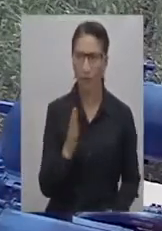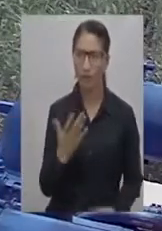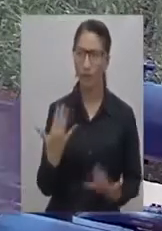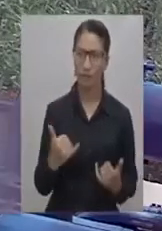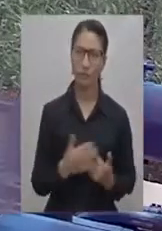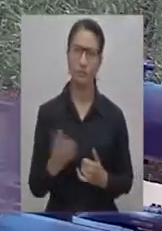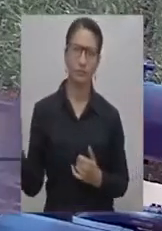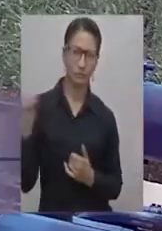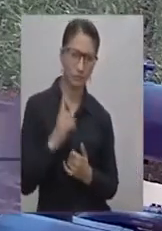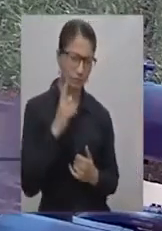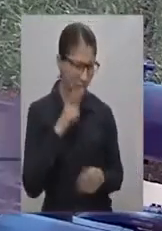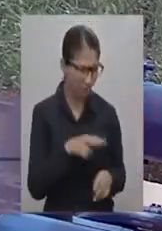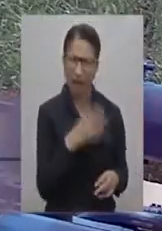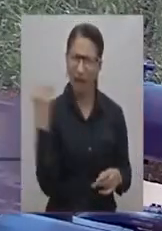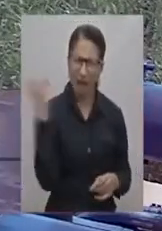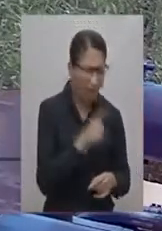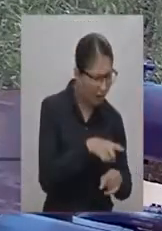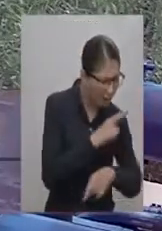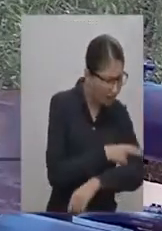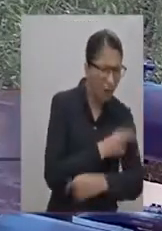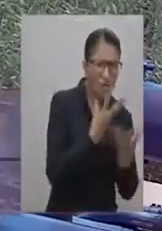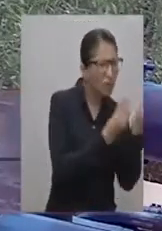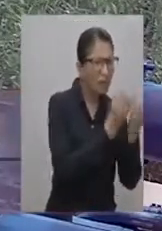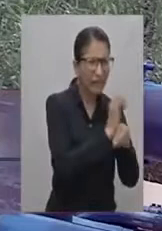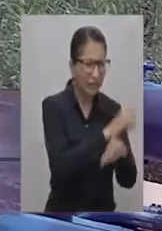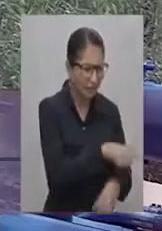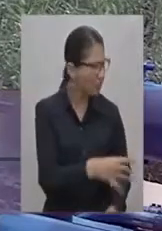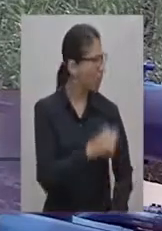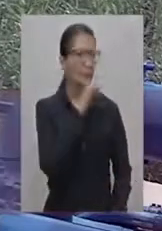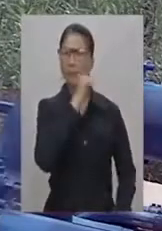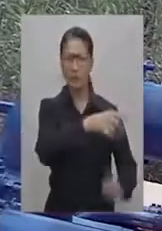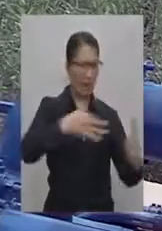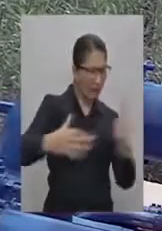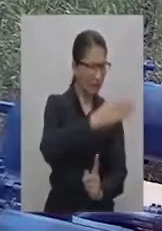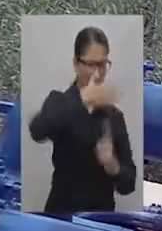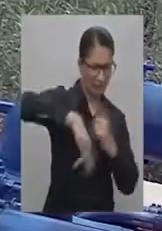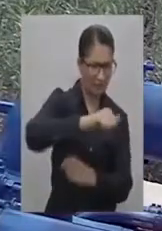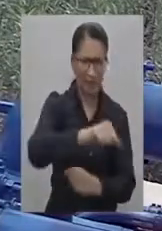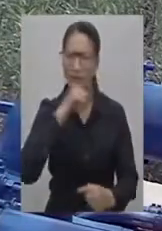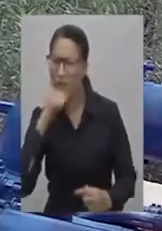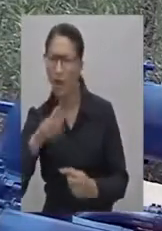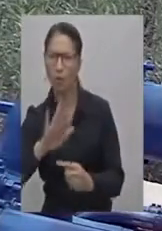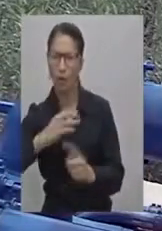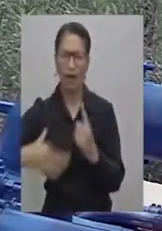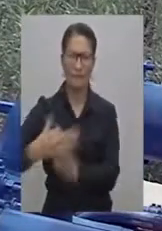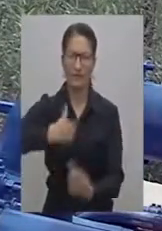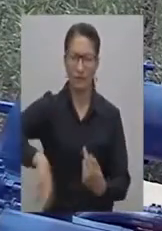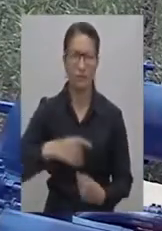UABESA y declara emergencia sanitaria, pero también viene Corporinoquía y declara emergencia ambiental. ¿Por qué? Porque las